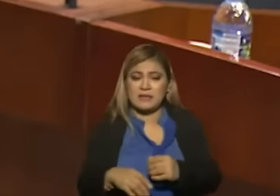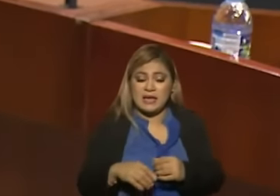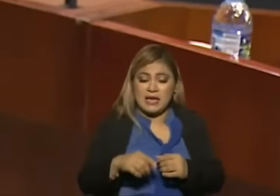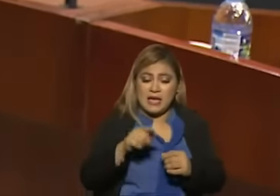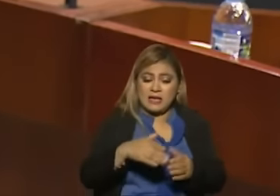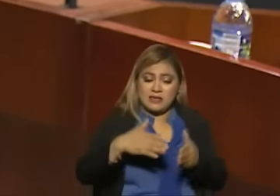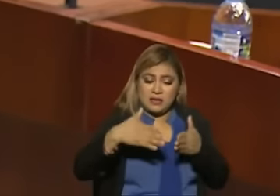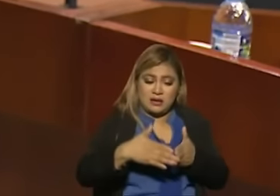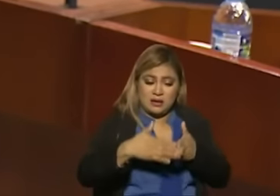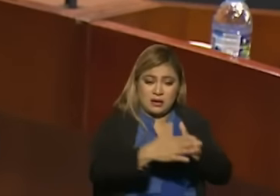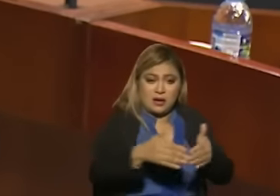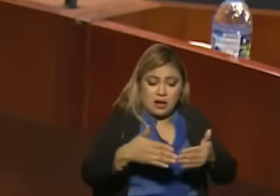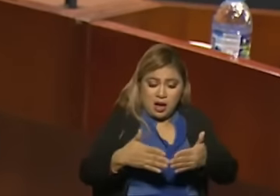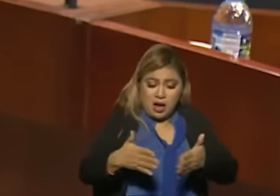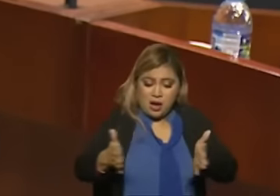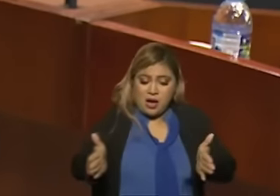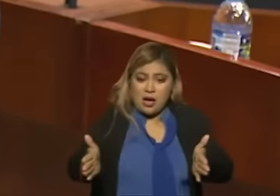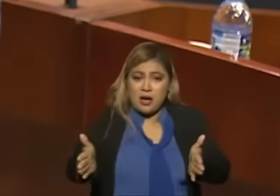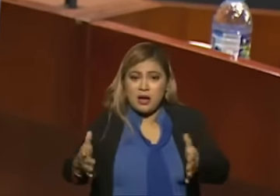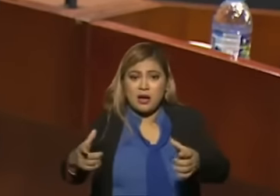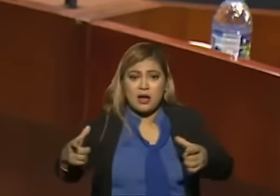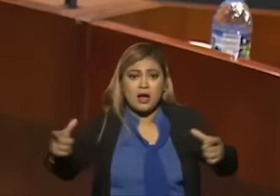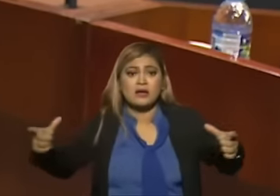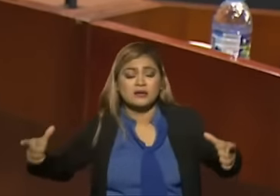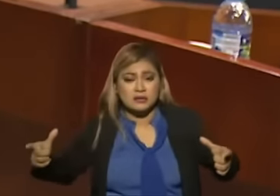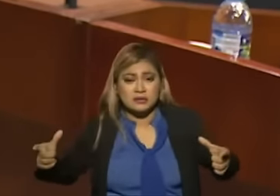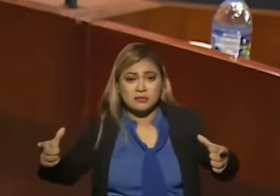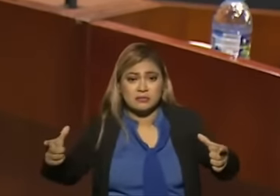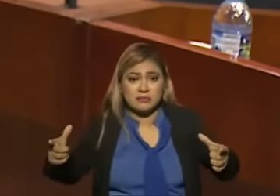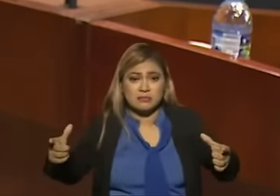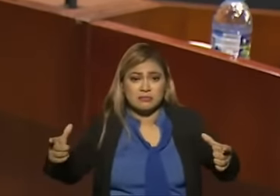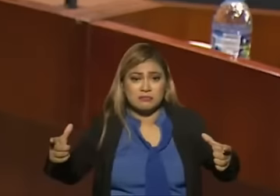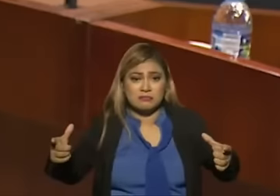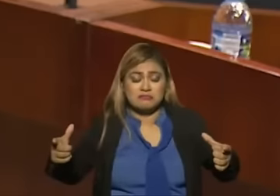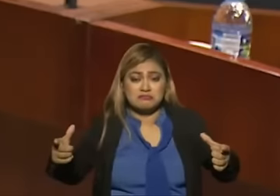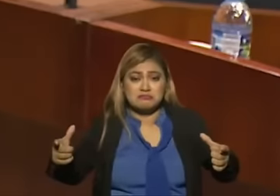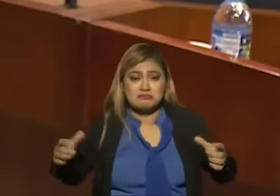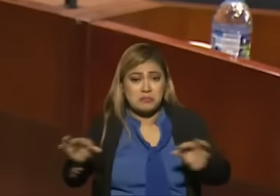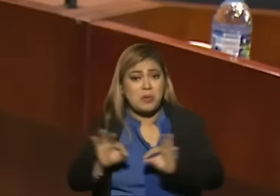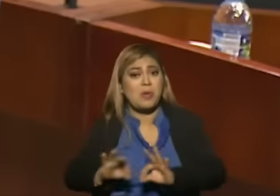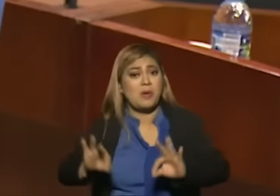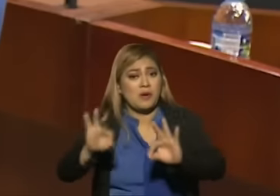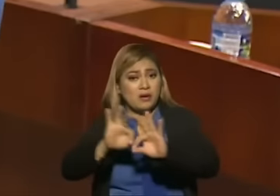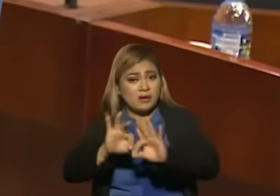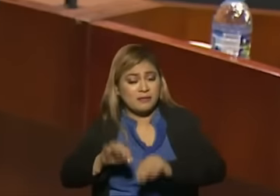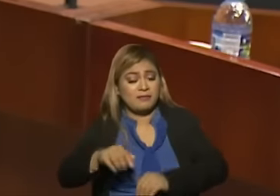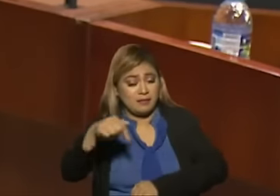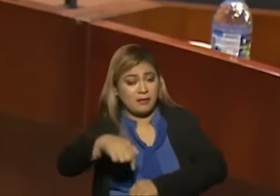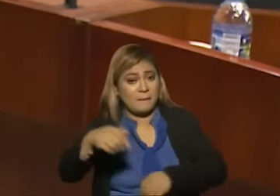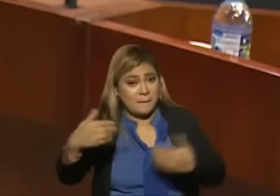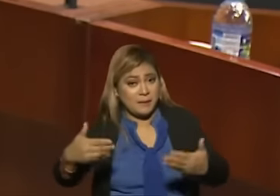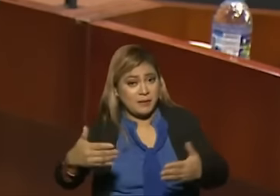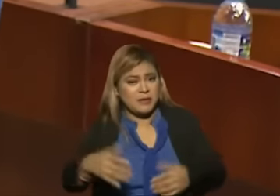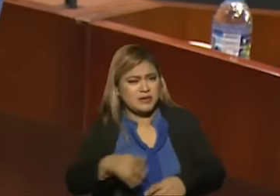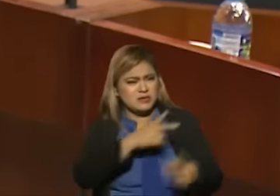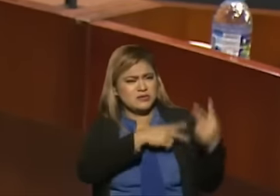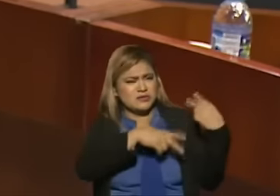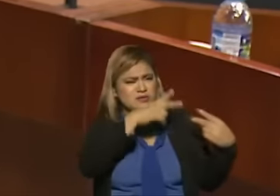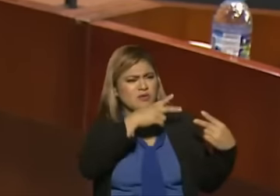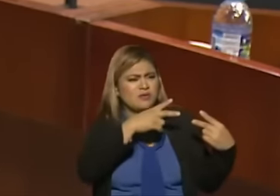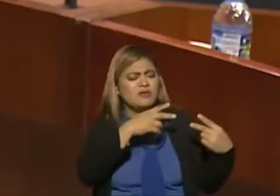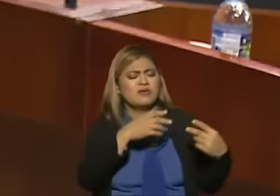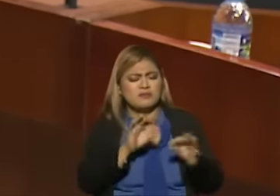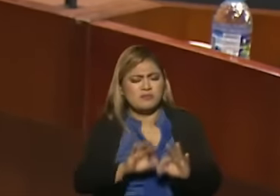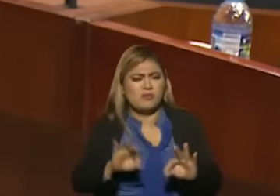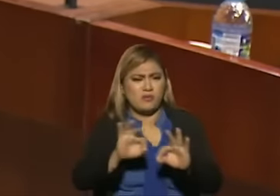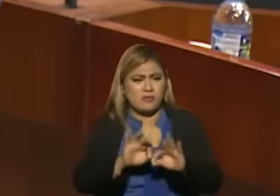canal, y todos son hechos innegables, indiscutibles, que se dieron en este país. Pero tanto